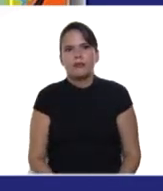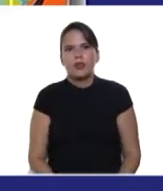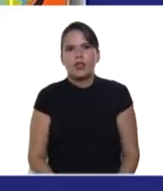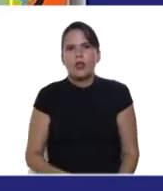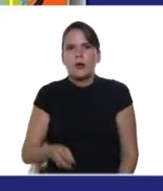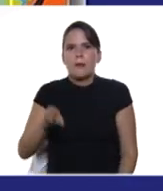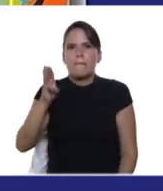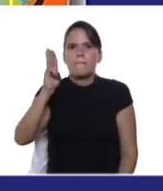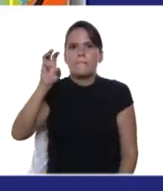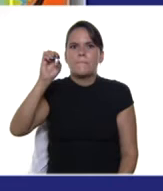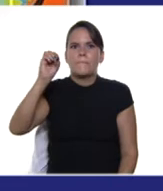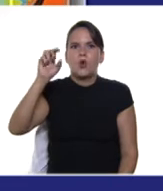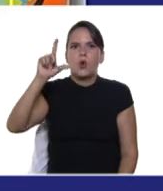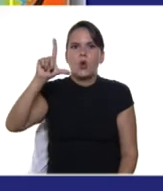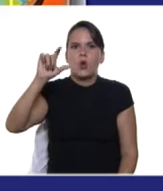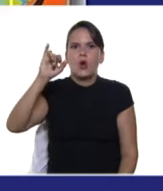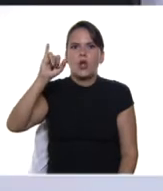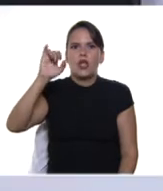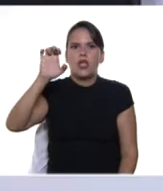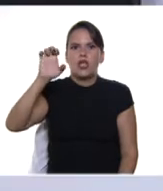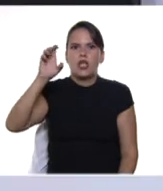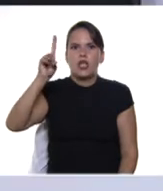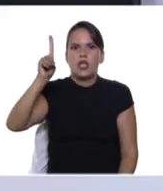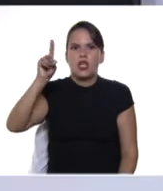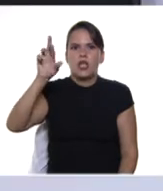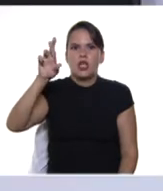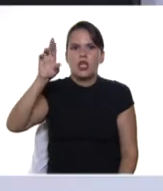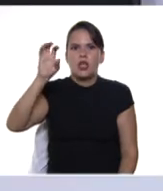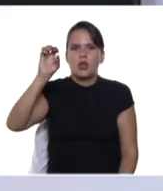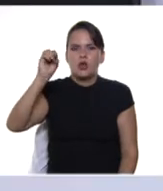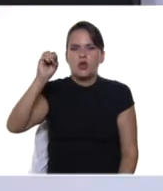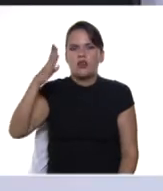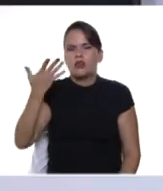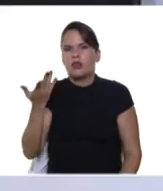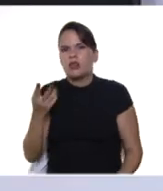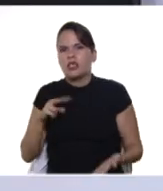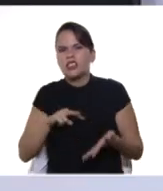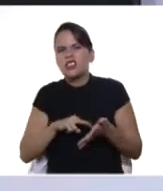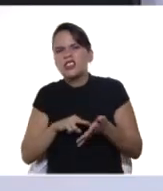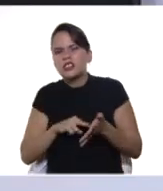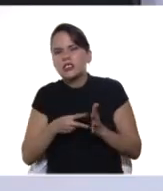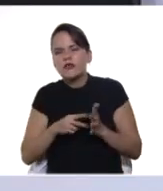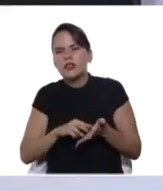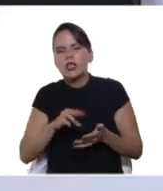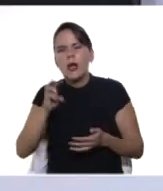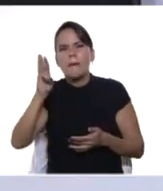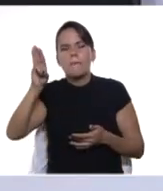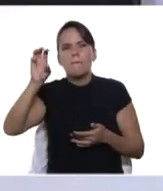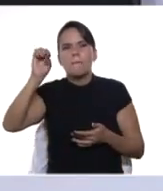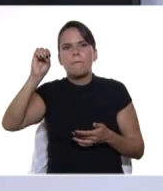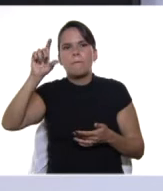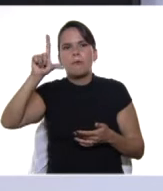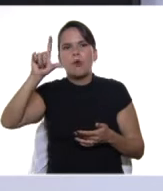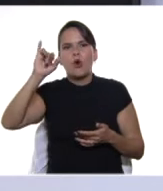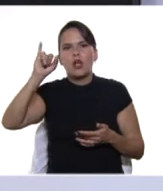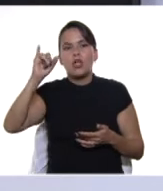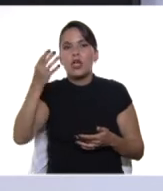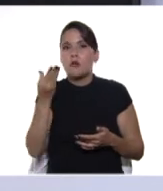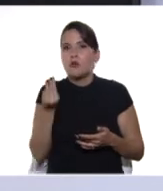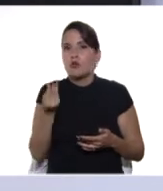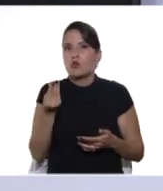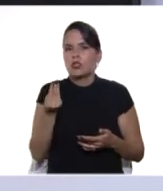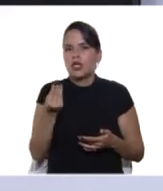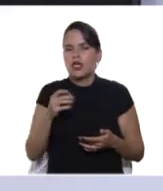poliedros. La etimología de poliedro es la siguiente: poli, que significa muchas o varios,